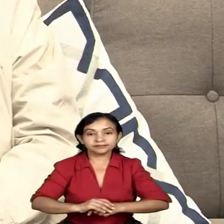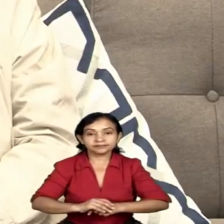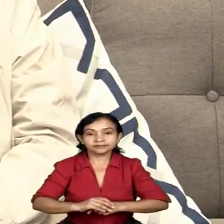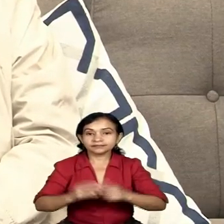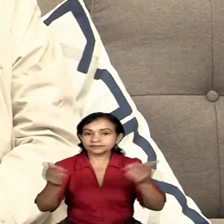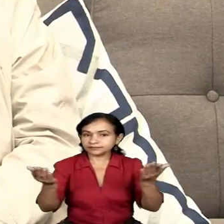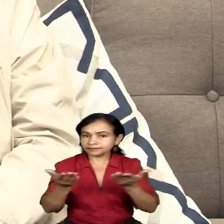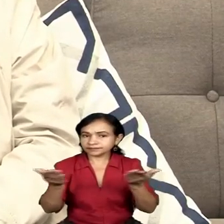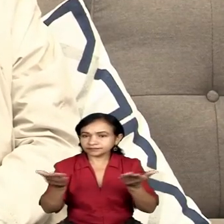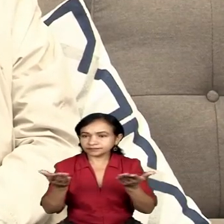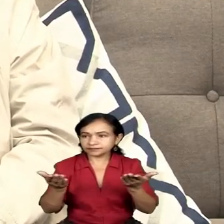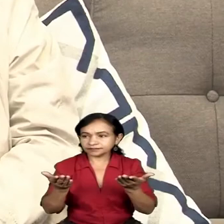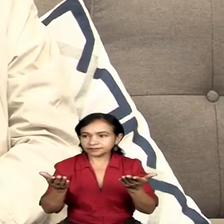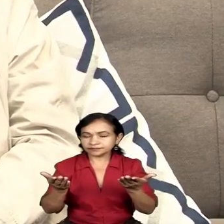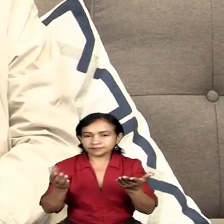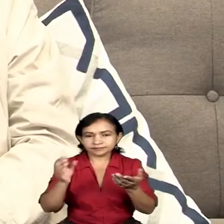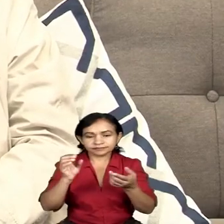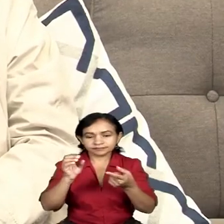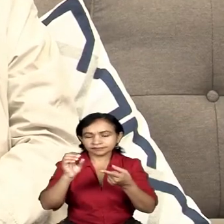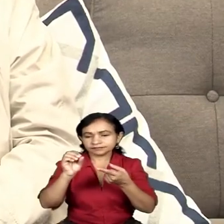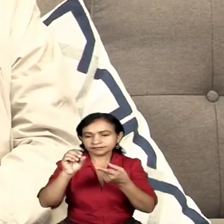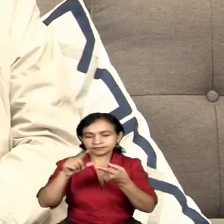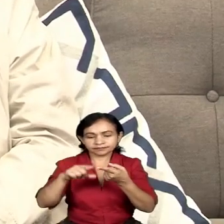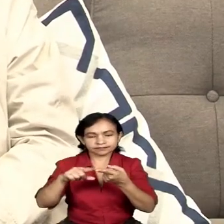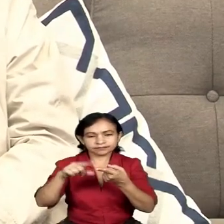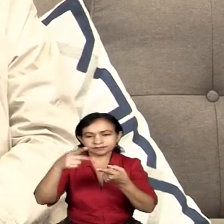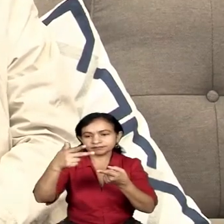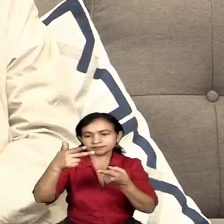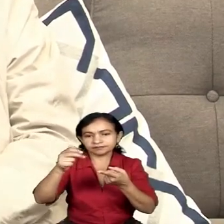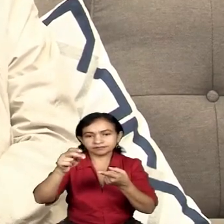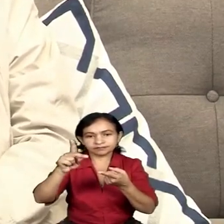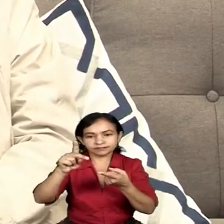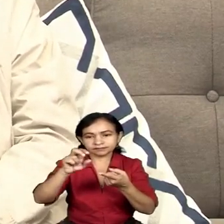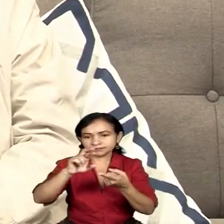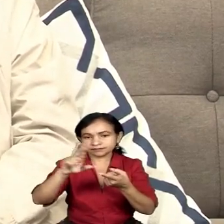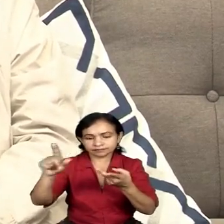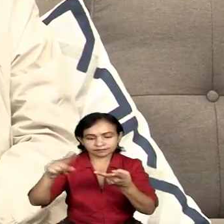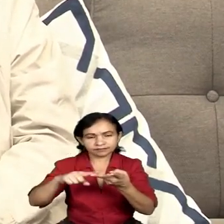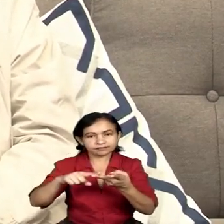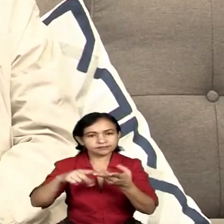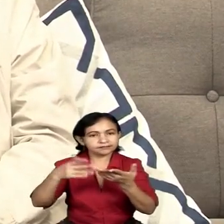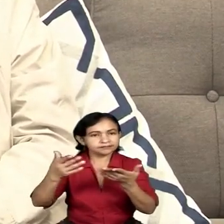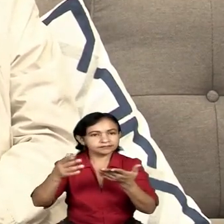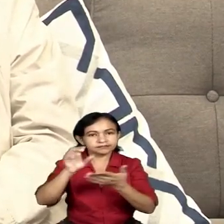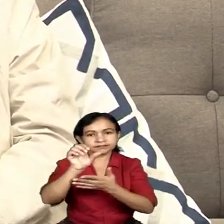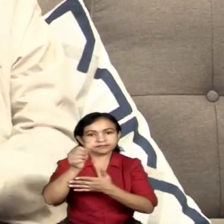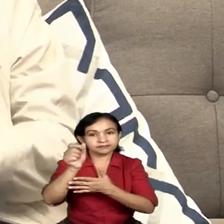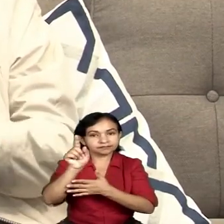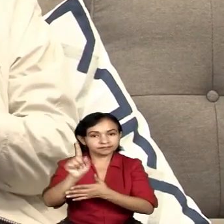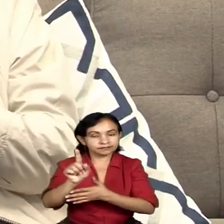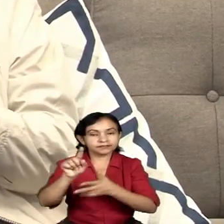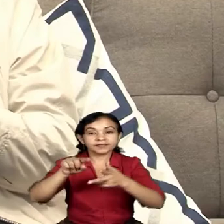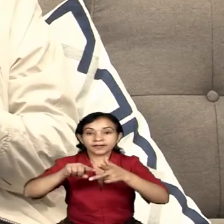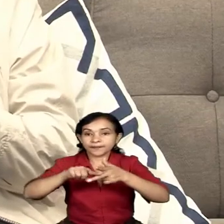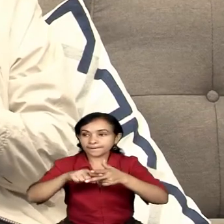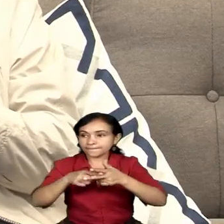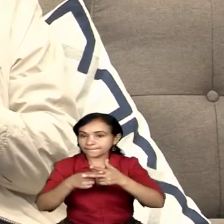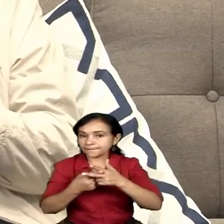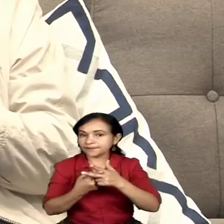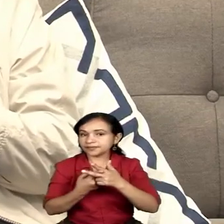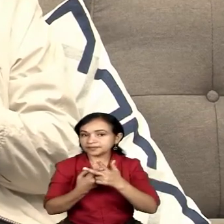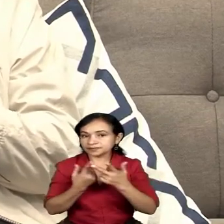como los de Olame Mollejones, el Chaparral, etc. Ya en el 61 comienza a